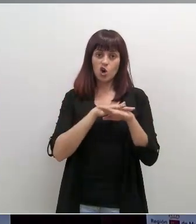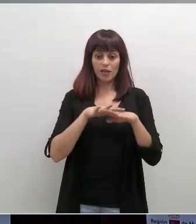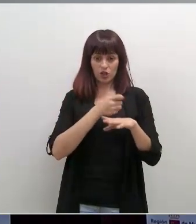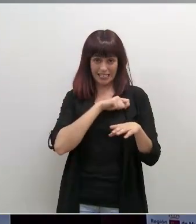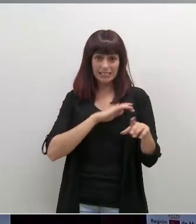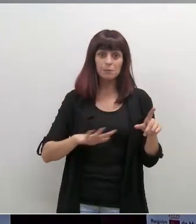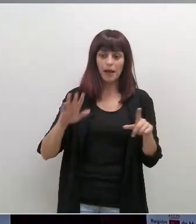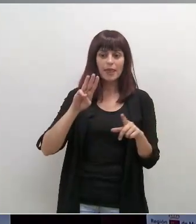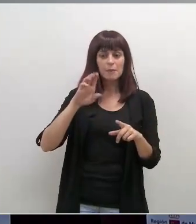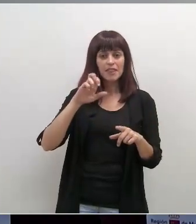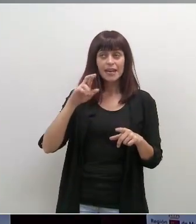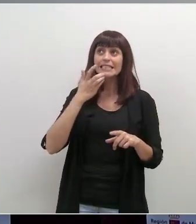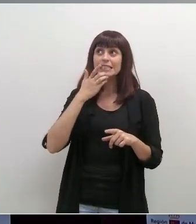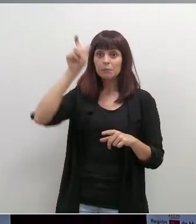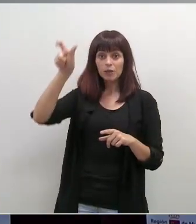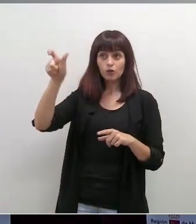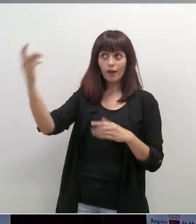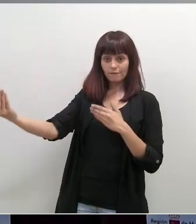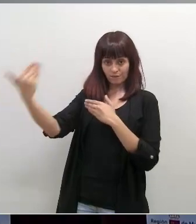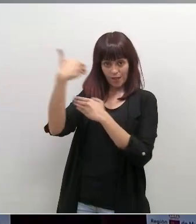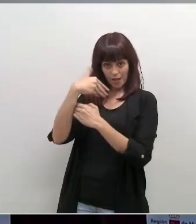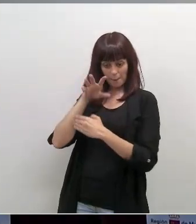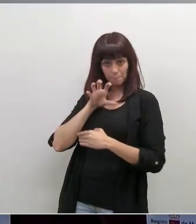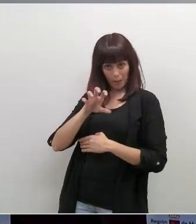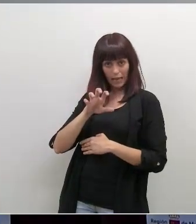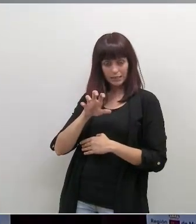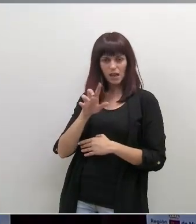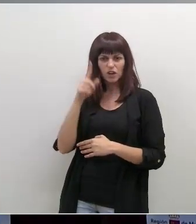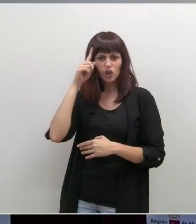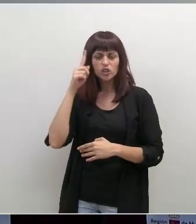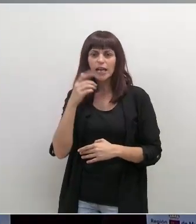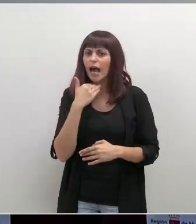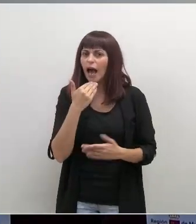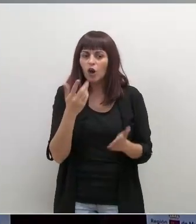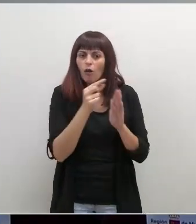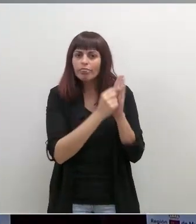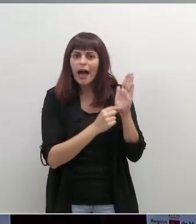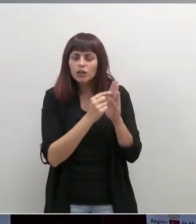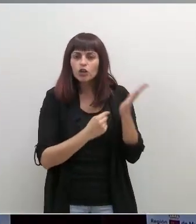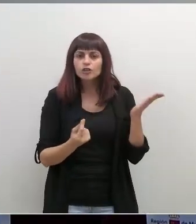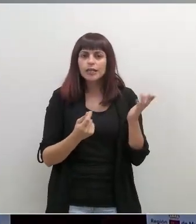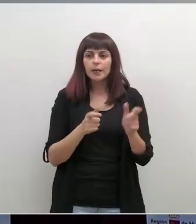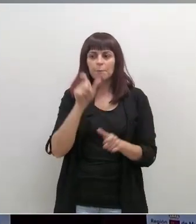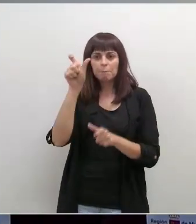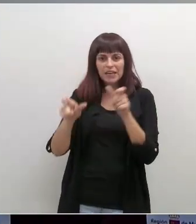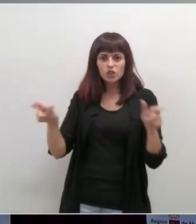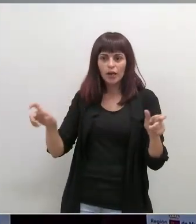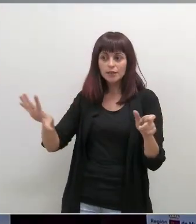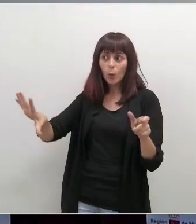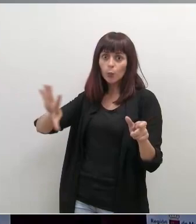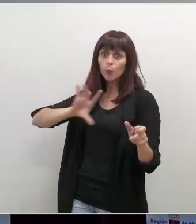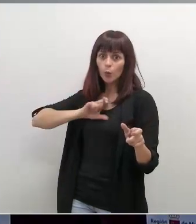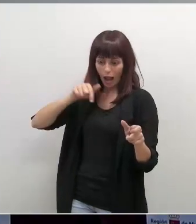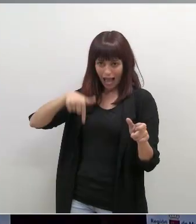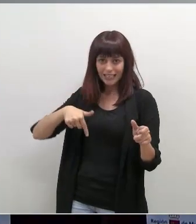hacer PCRs a aquellos que vengan a nuestro país, no sé si tienen datos desde el Gobierno regional de cuántos casos hay importados de COVID a la